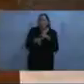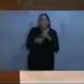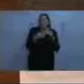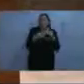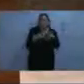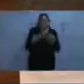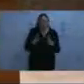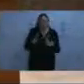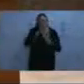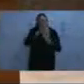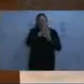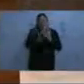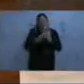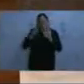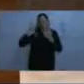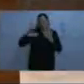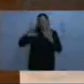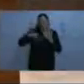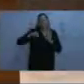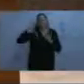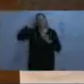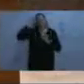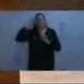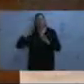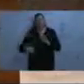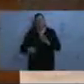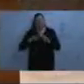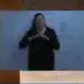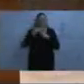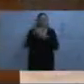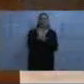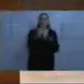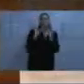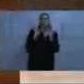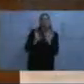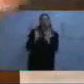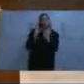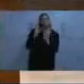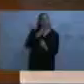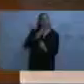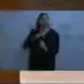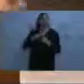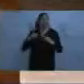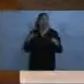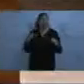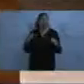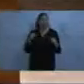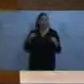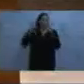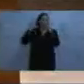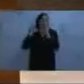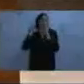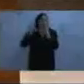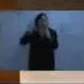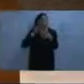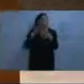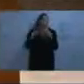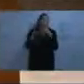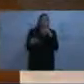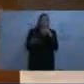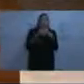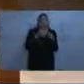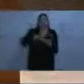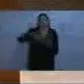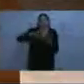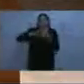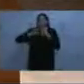programa y teniendo en cuenta la situación concreta de nuestra comunidad autónoma, estamos aplicando un protocolo de flexibilización de las